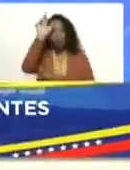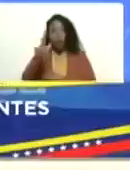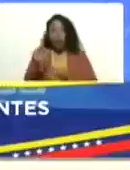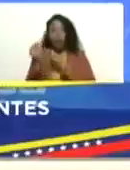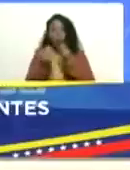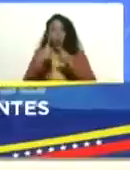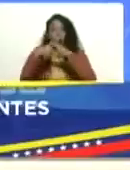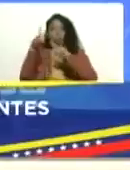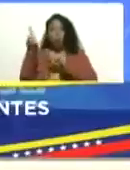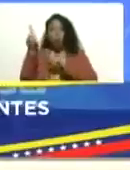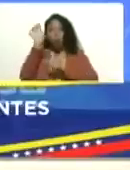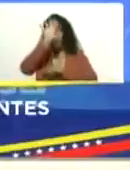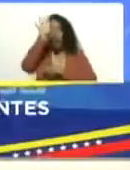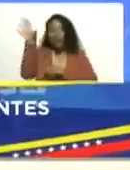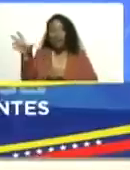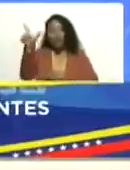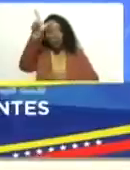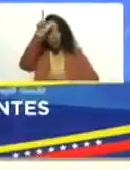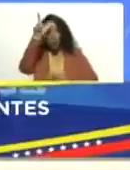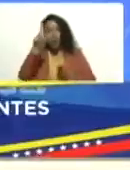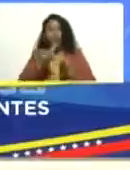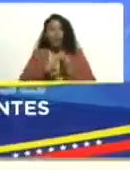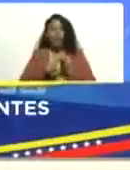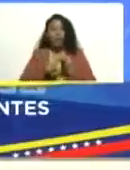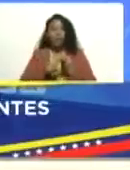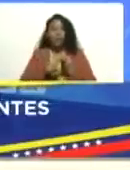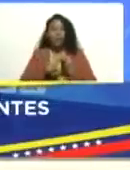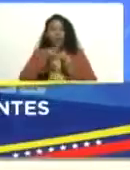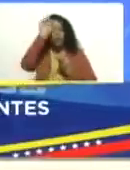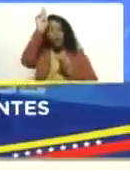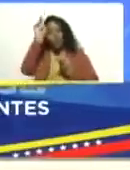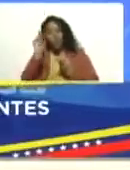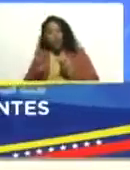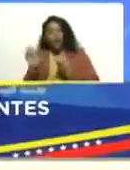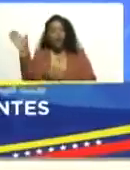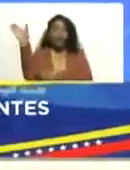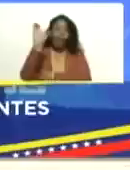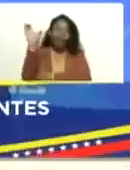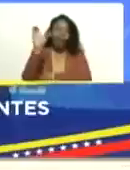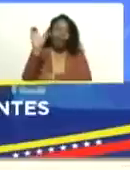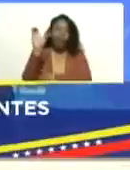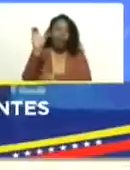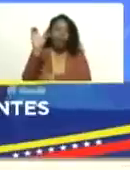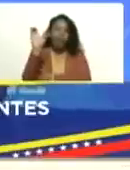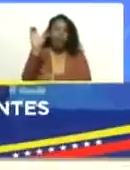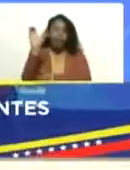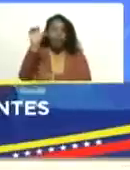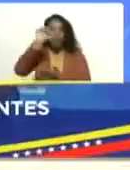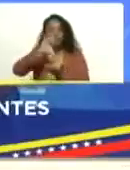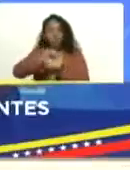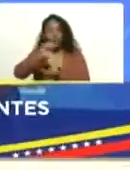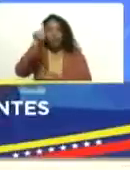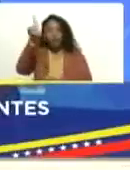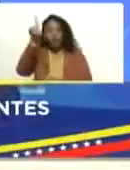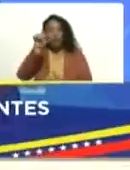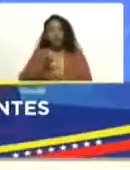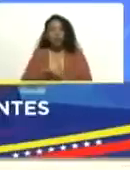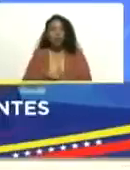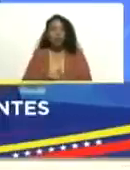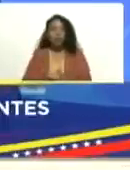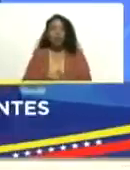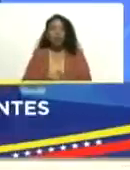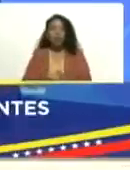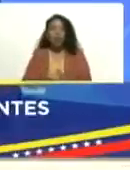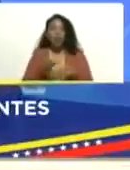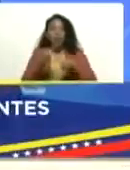como Turquía. Un vuelo diario Caracas-Teherán e incrementar el turismo,